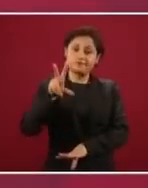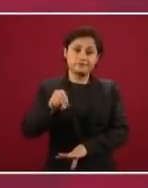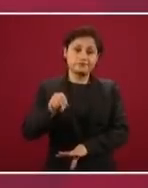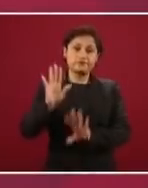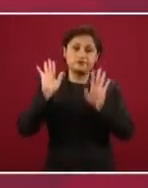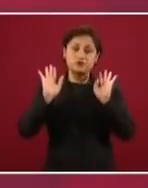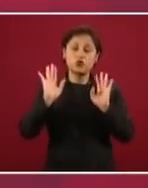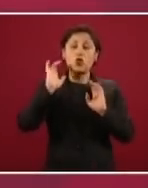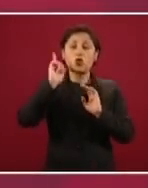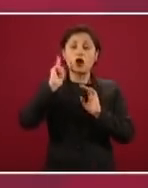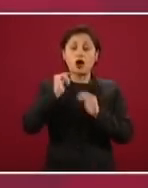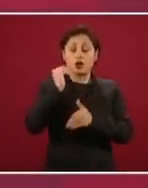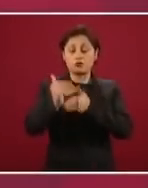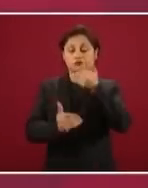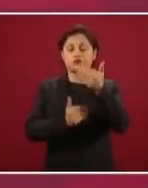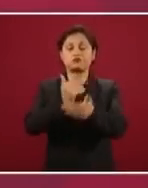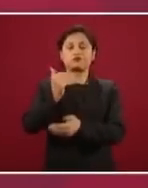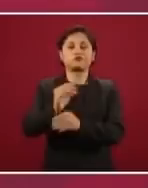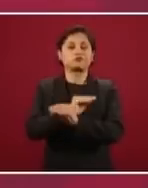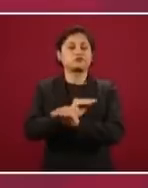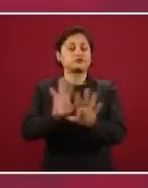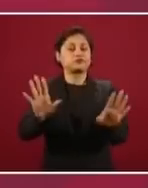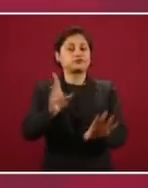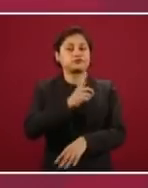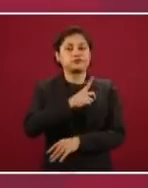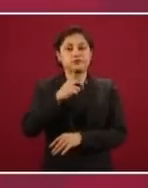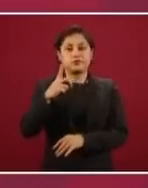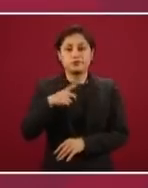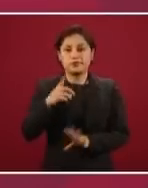porque de manera